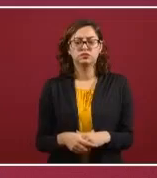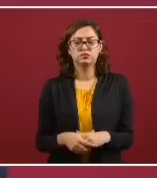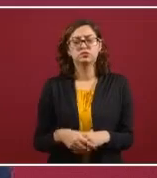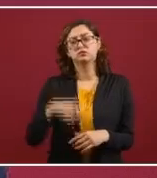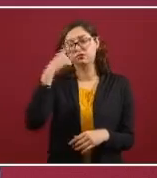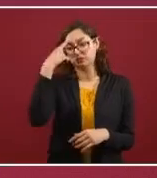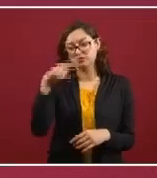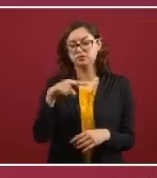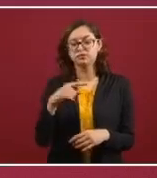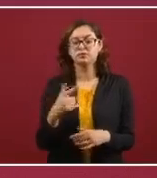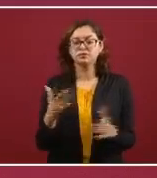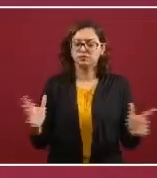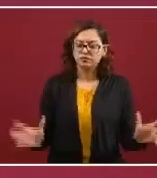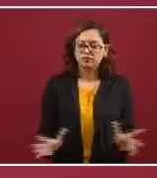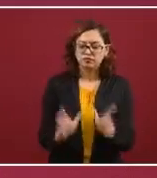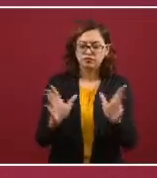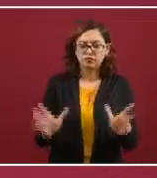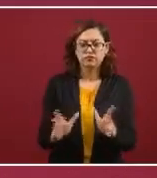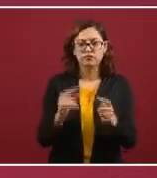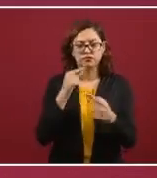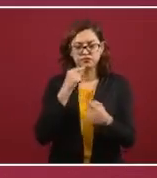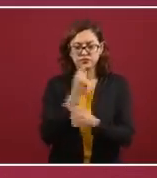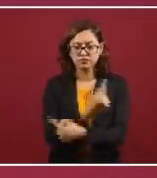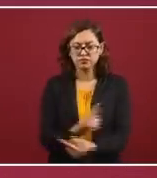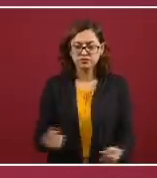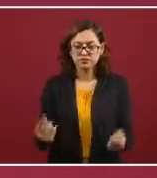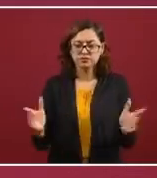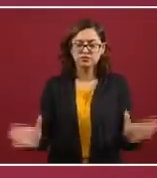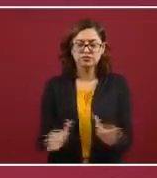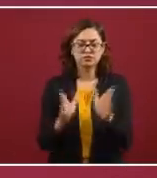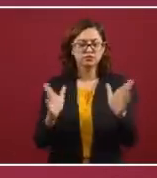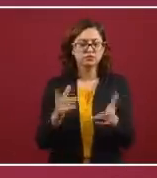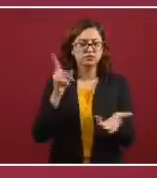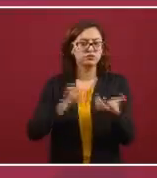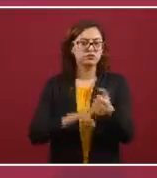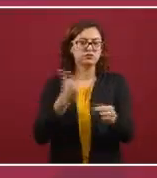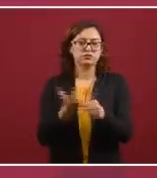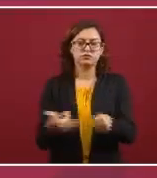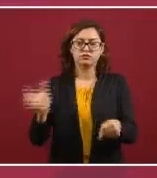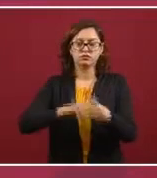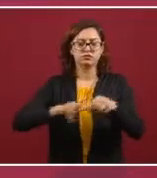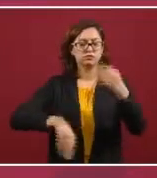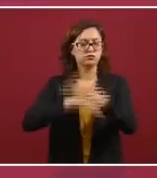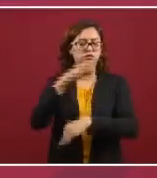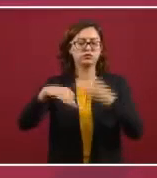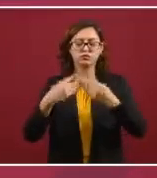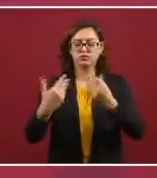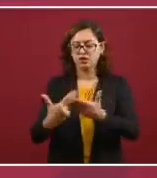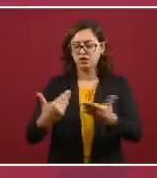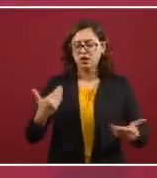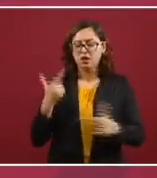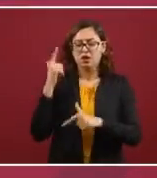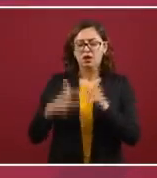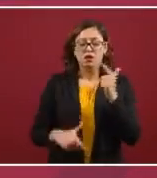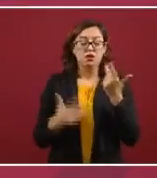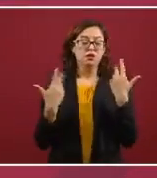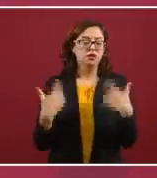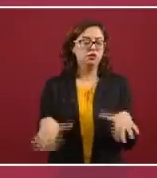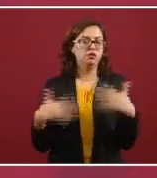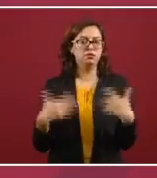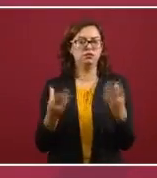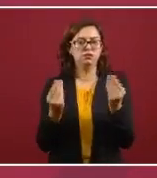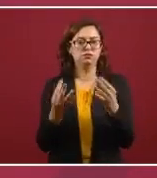para la estimulación temprana en hospitales. Todo esto que es preventivo es muy importante, o sea, por eso